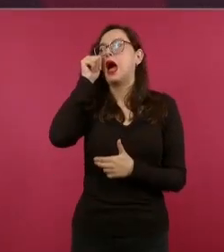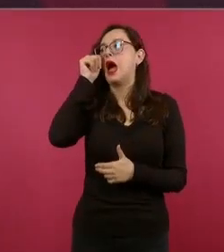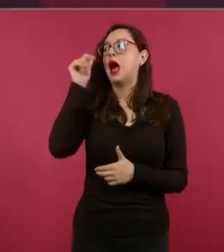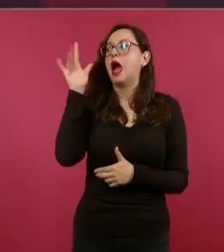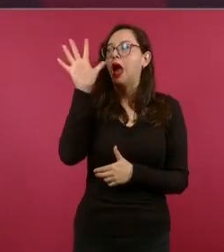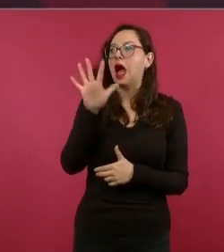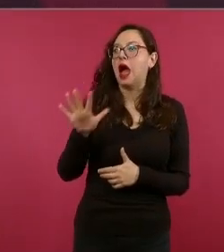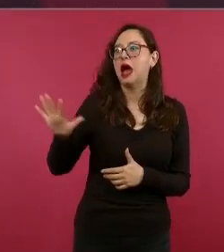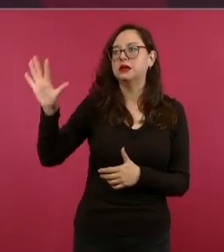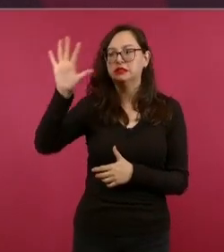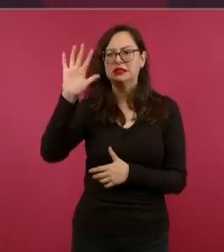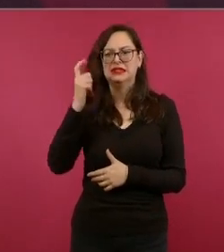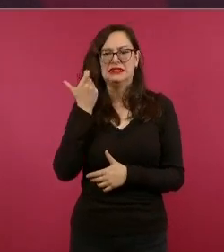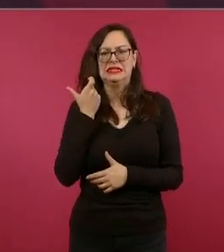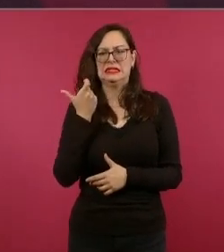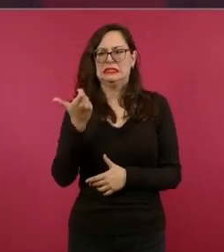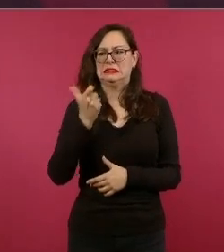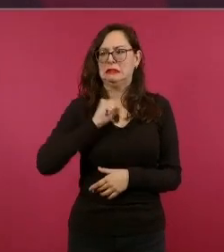iba